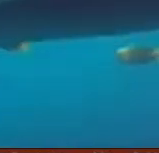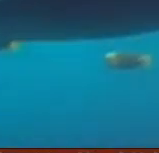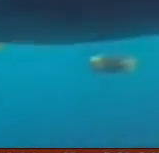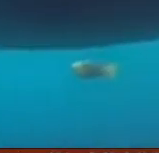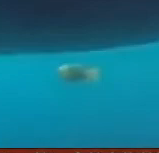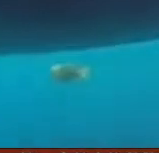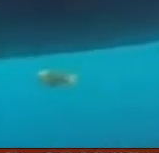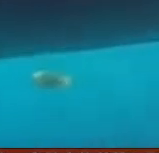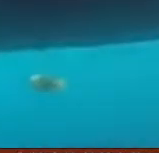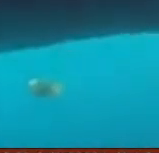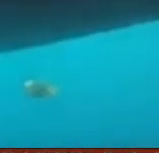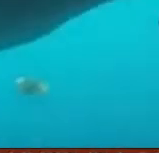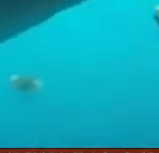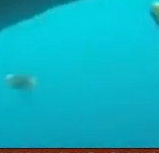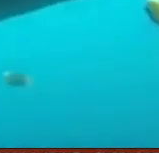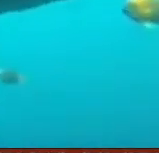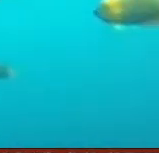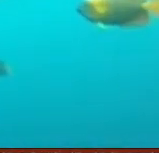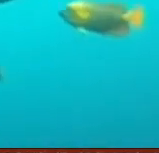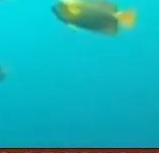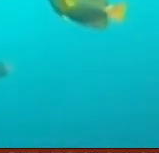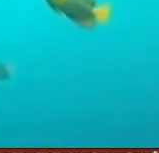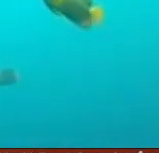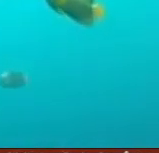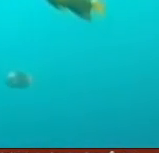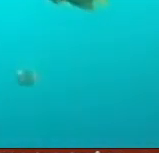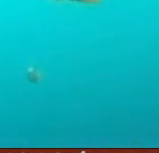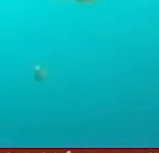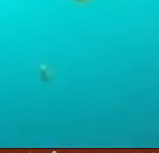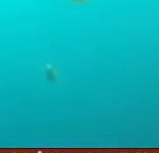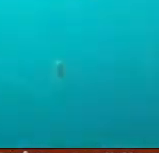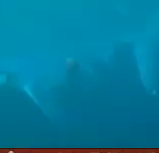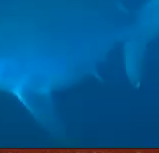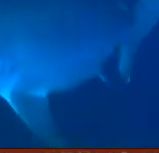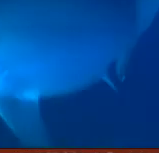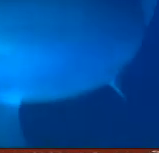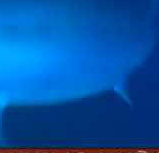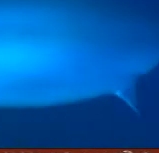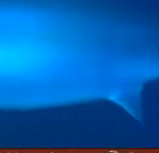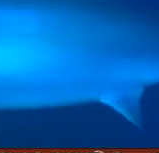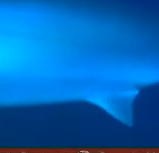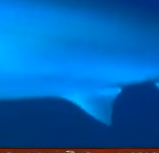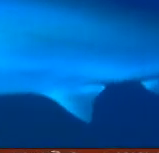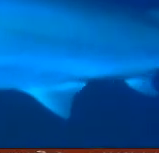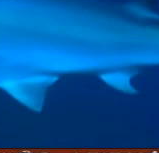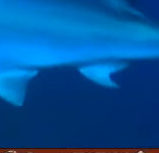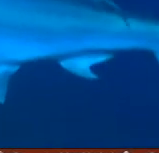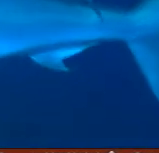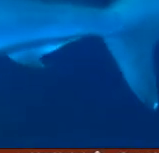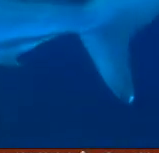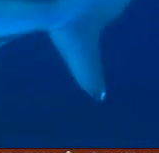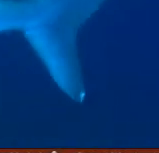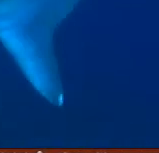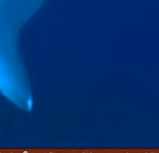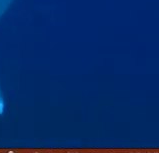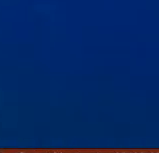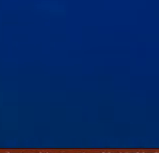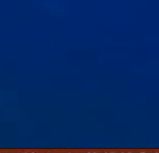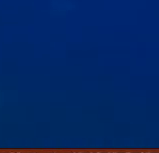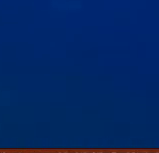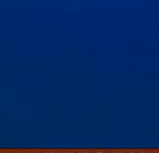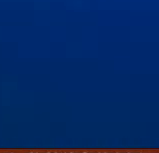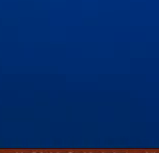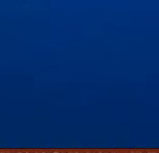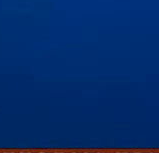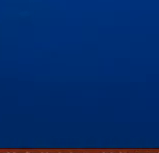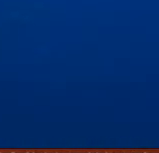Everman, ubicado en Isla Socorro, a 1070 metros sobre el nivel del mar. Este conjunto de islas posee una rica diversidad de fauna y